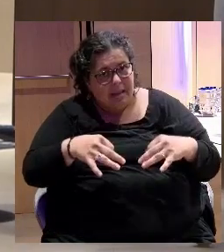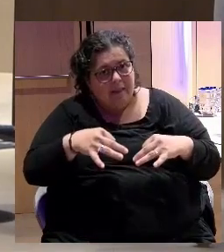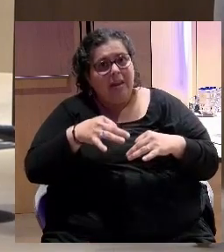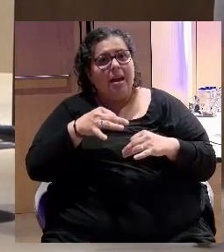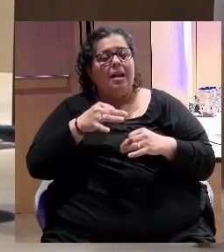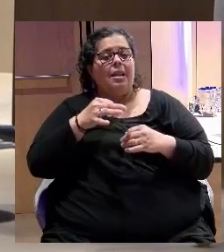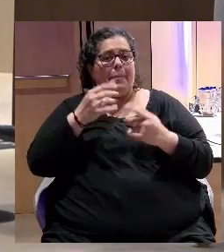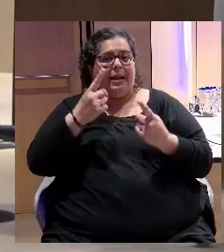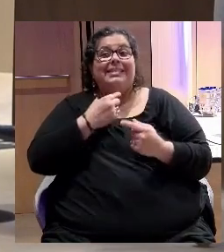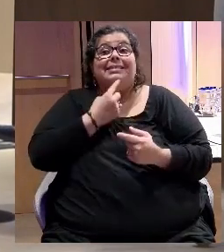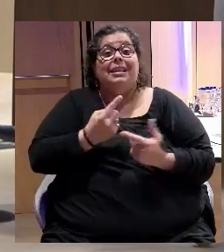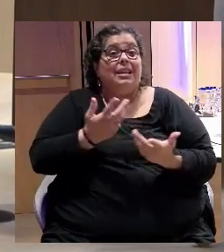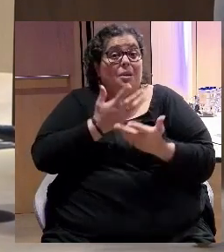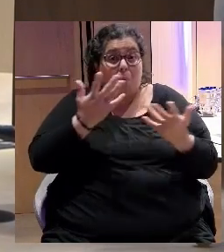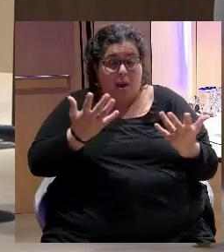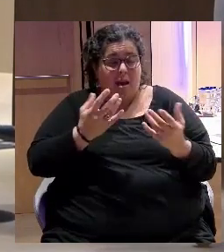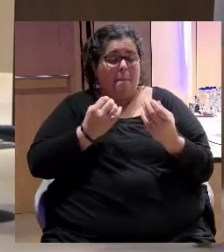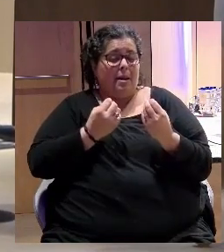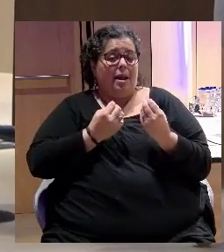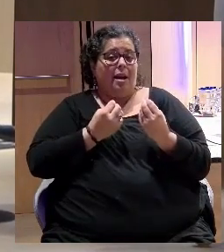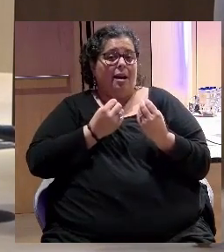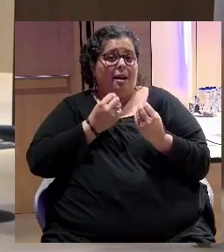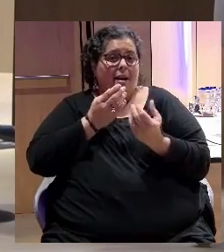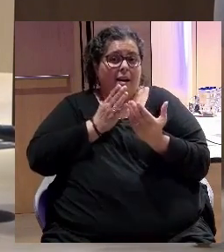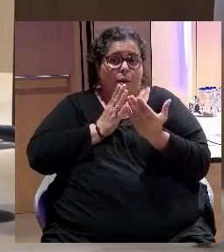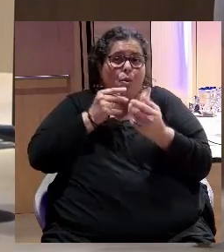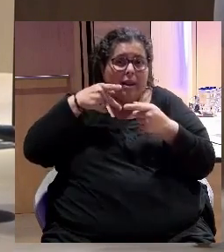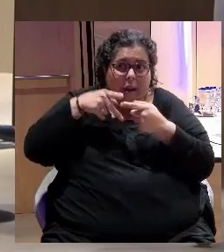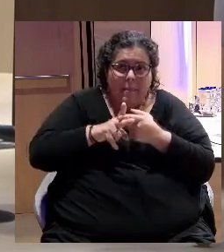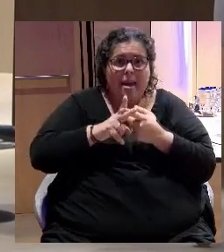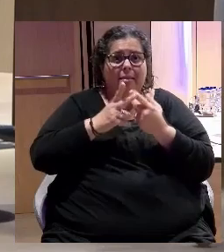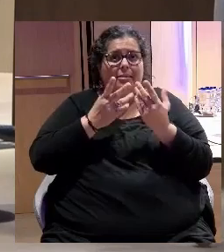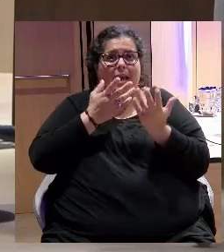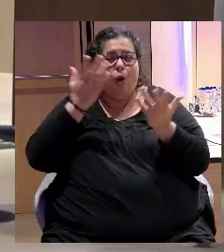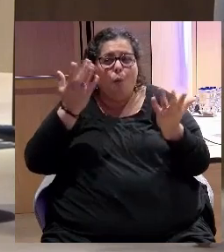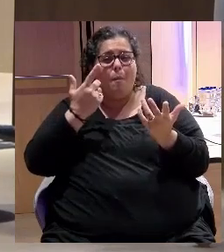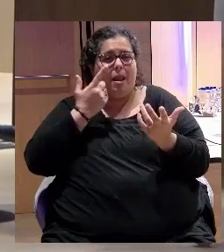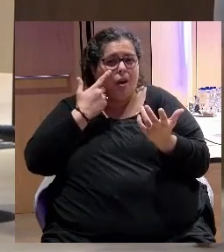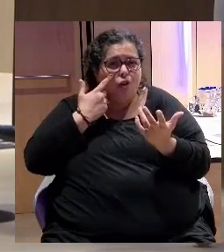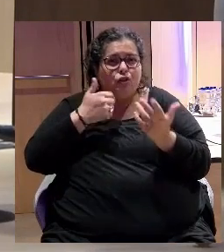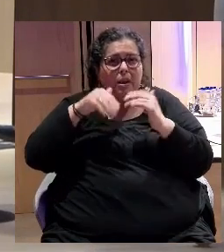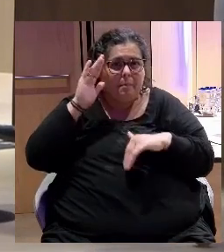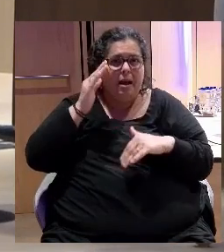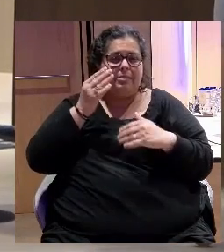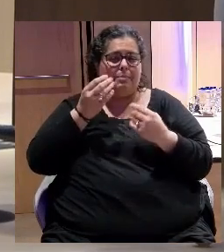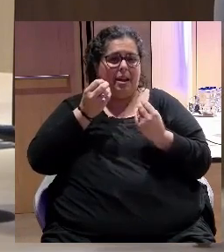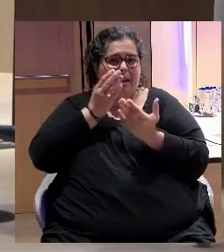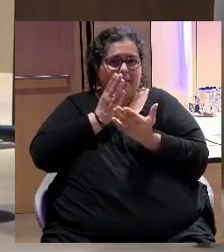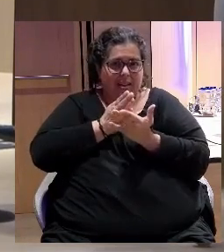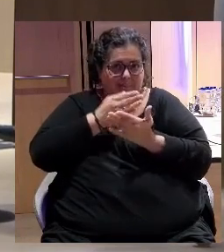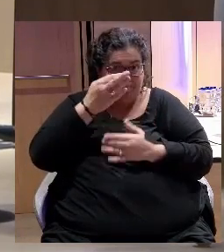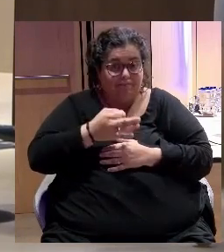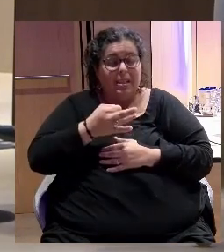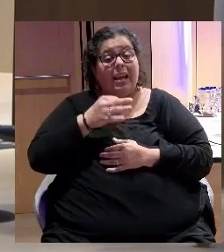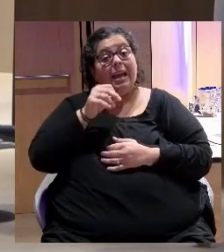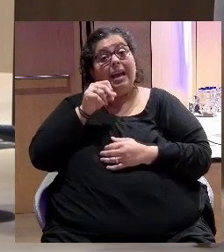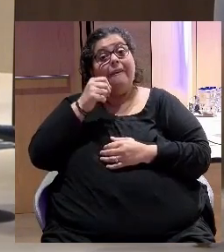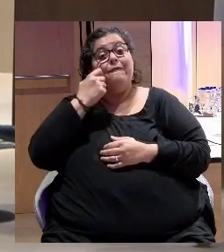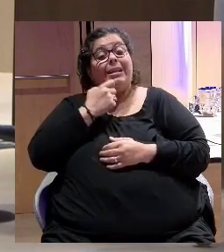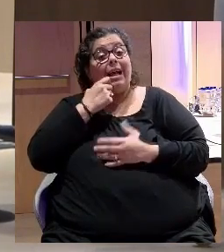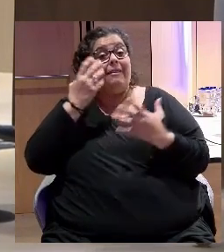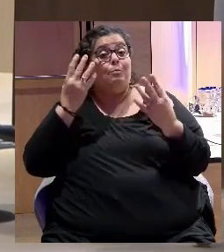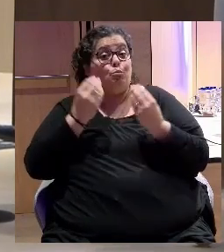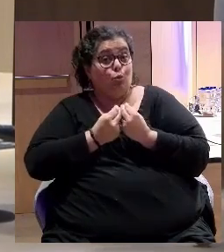que tenía, que fuera realmente una herramienta, una precondición para el ejercicio de otros derechos, faltaba todavía